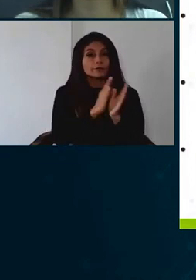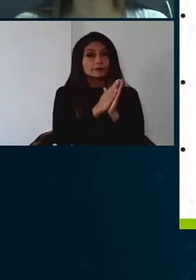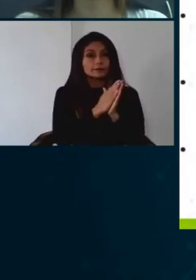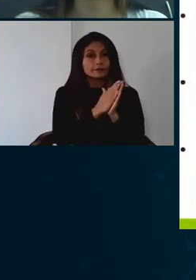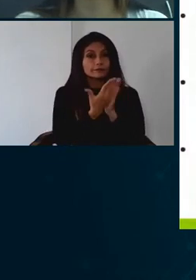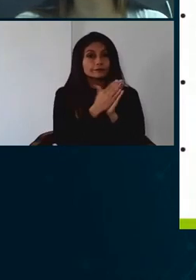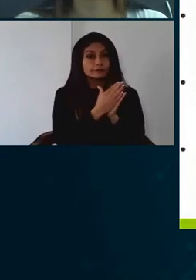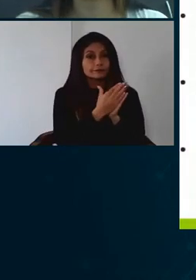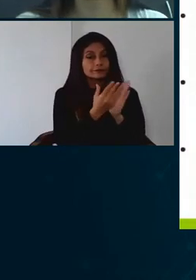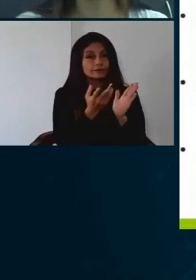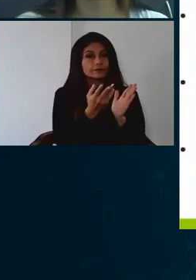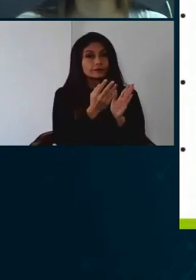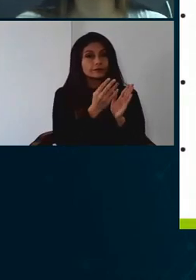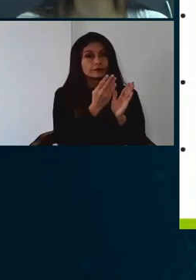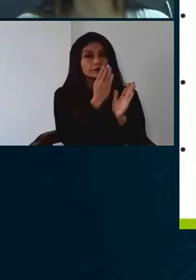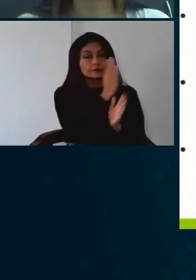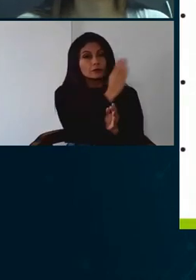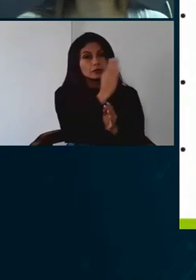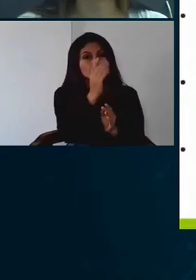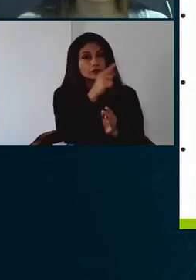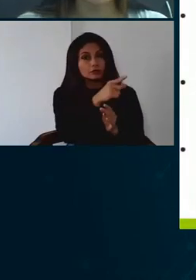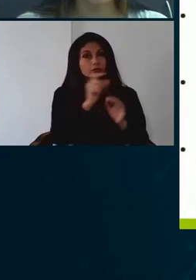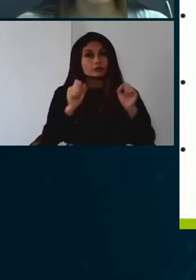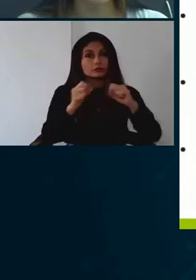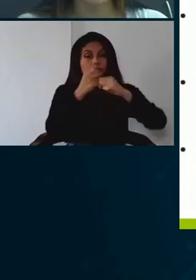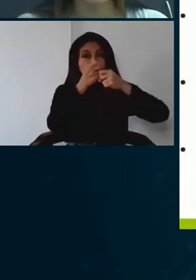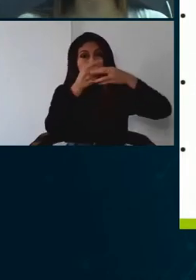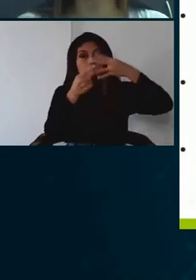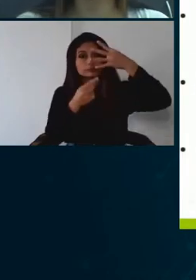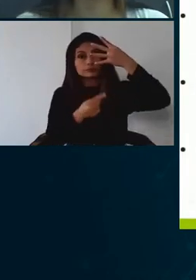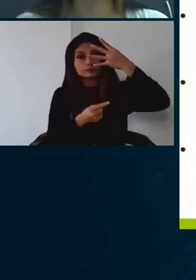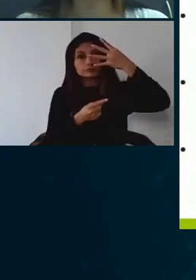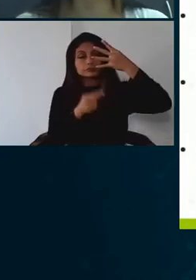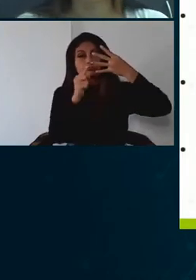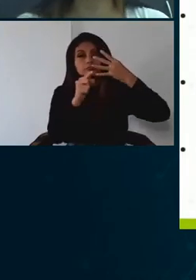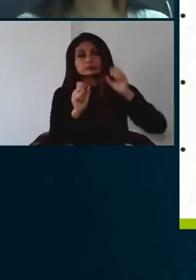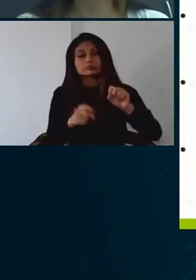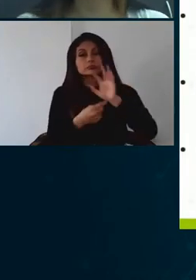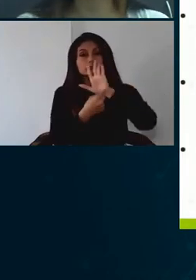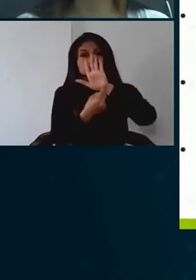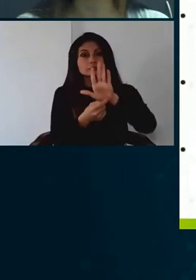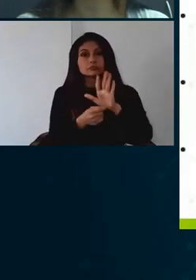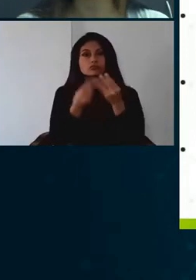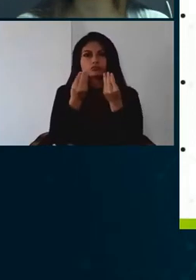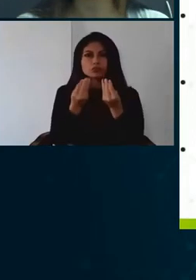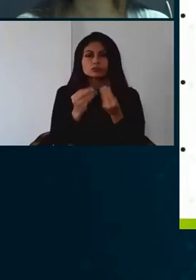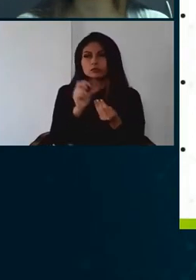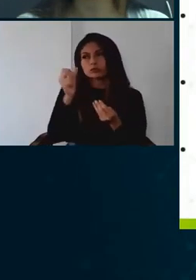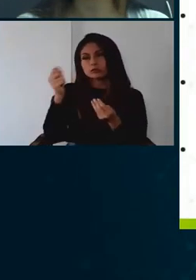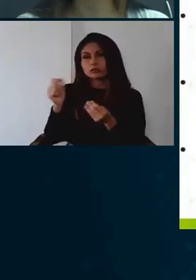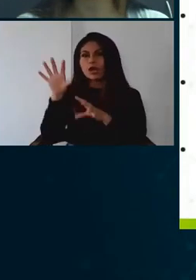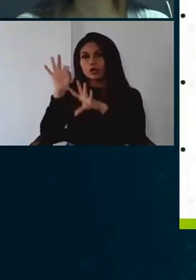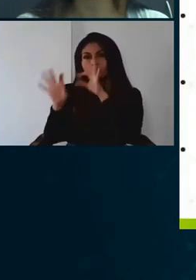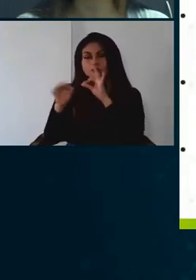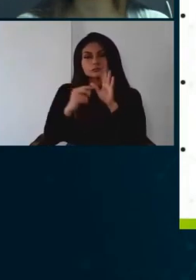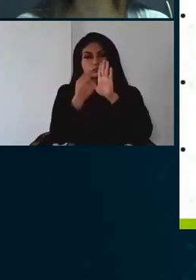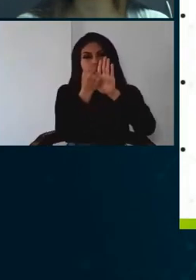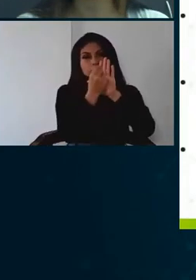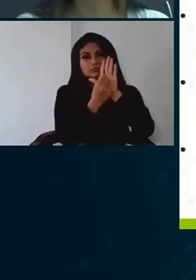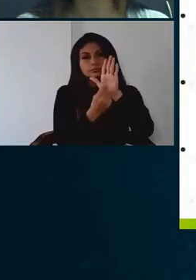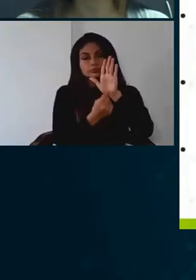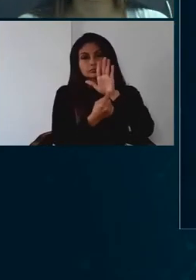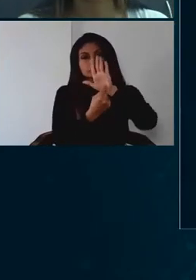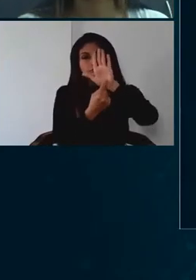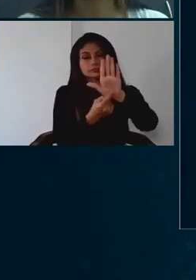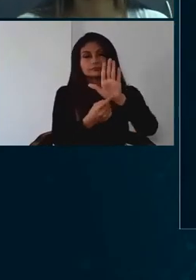investigaciones, nuestras referencias. Acá le dejamos nuestra bibliografía. Nos hemos basado en muchísimas más, pero acá dejamos como las más